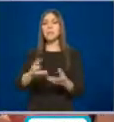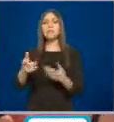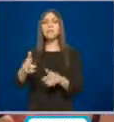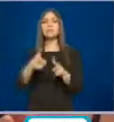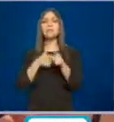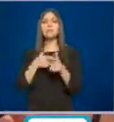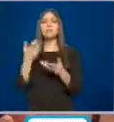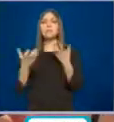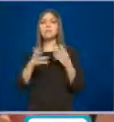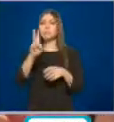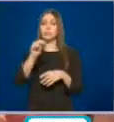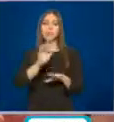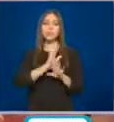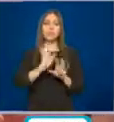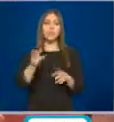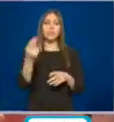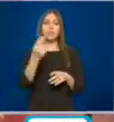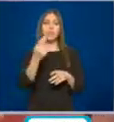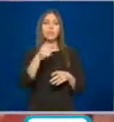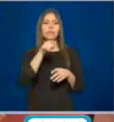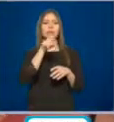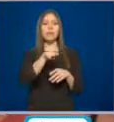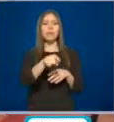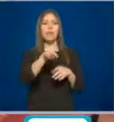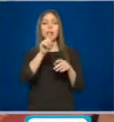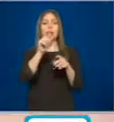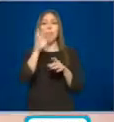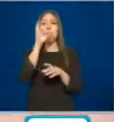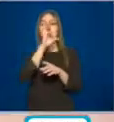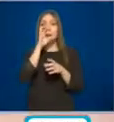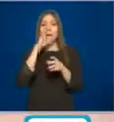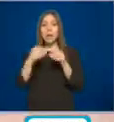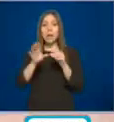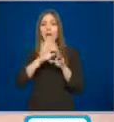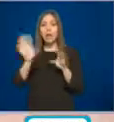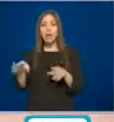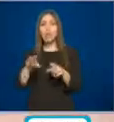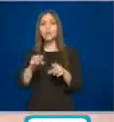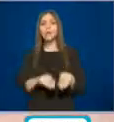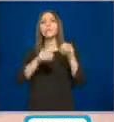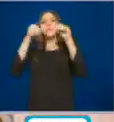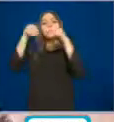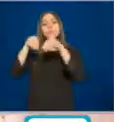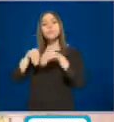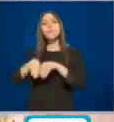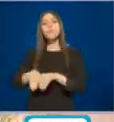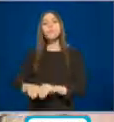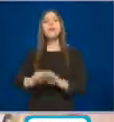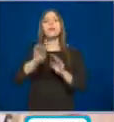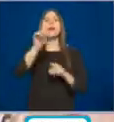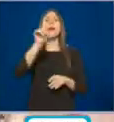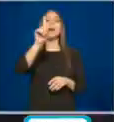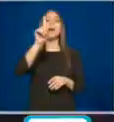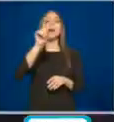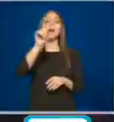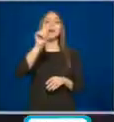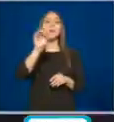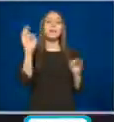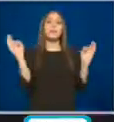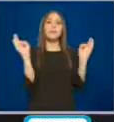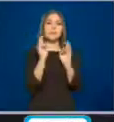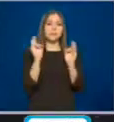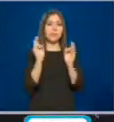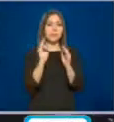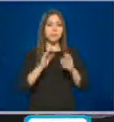Continúa. sí, exacto. Entonces ya lo que nos va a salir va a ser como, pues hay un batidito de acelga. Lo que vamos a hacer va a ser verterlo, ¿se alcanza a ver allá?